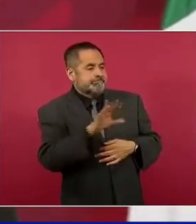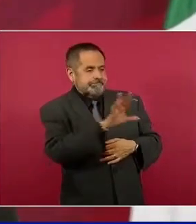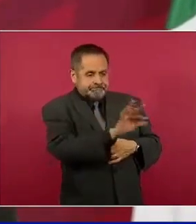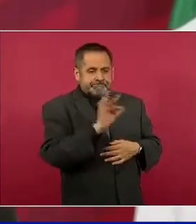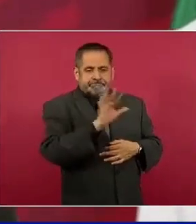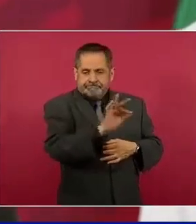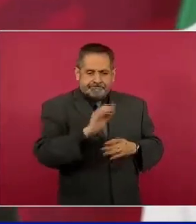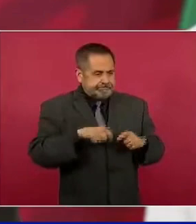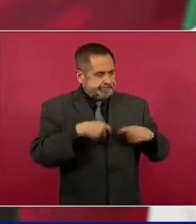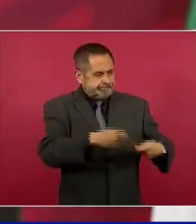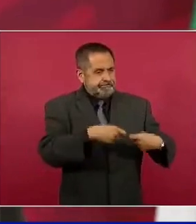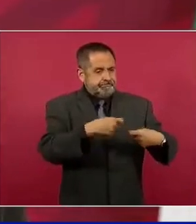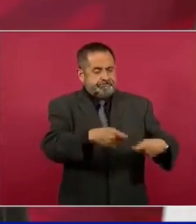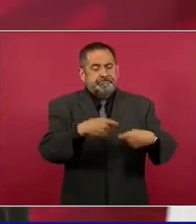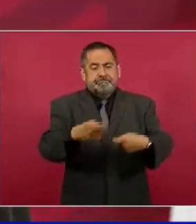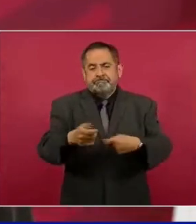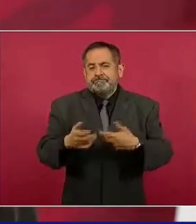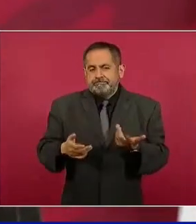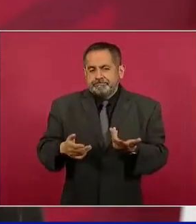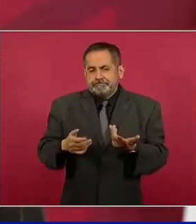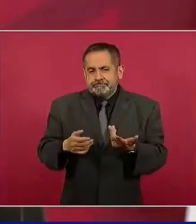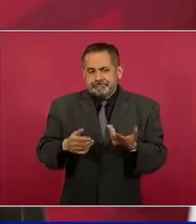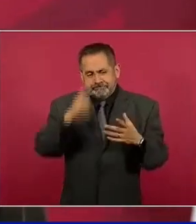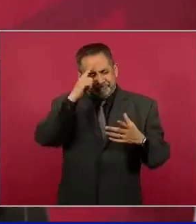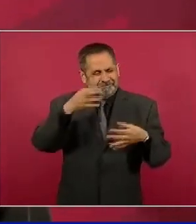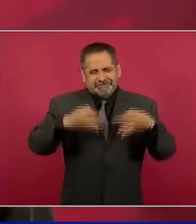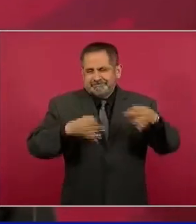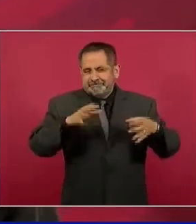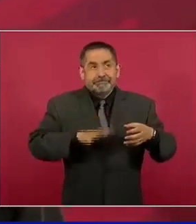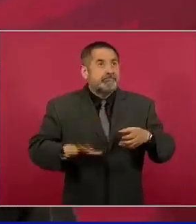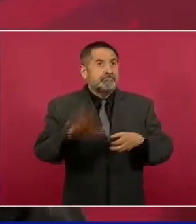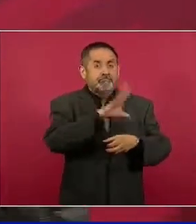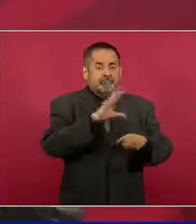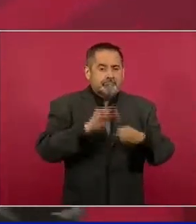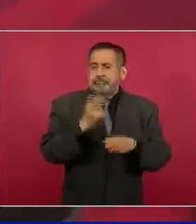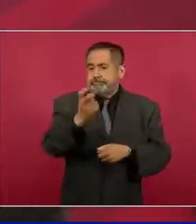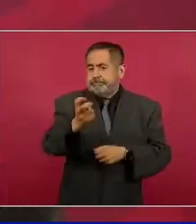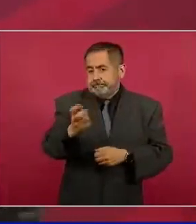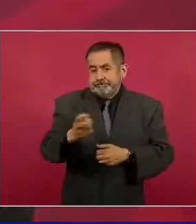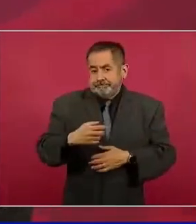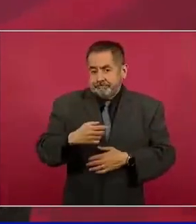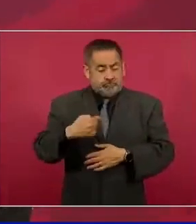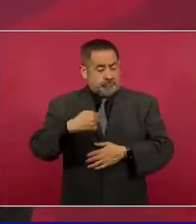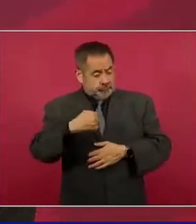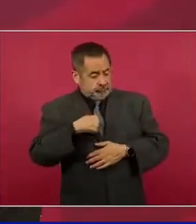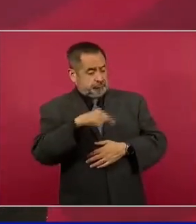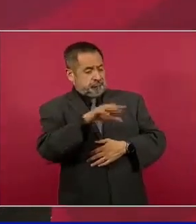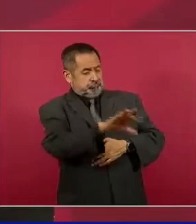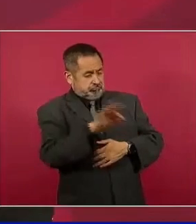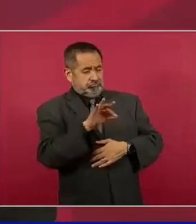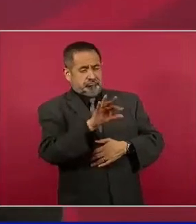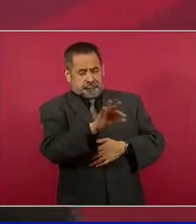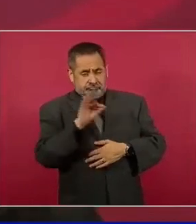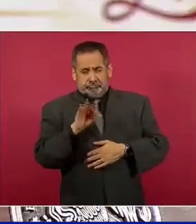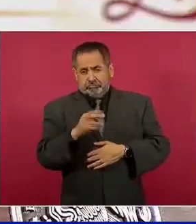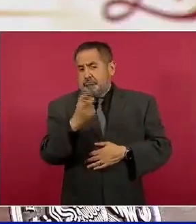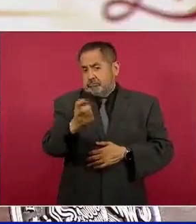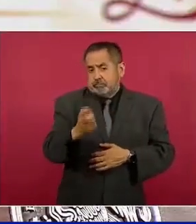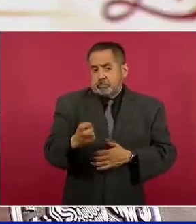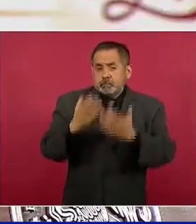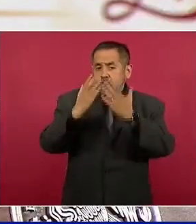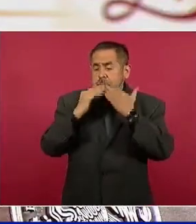del Tribunal Superior de Justicia de los estados. Así era, así fue, hasta hace poco.